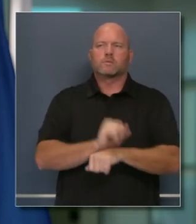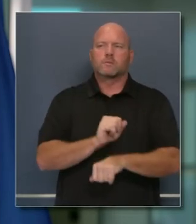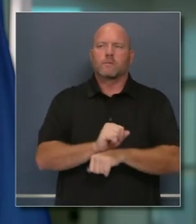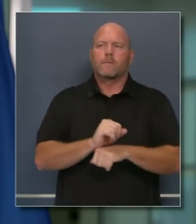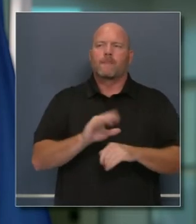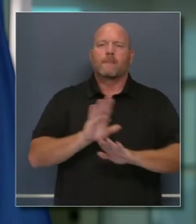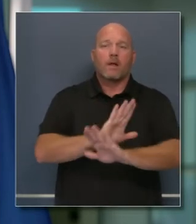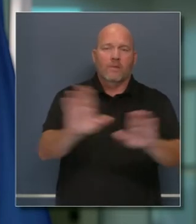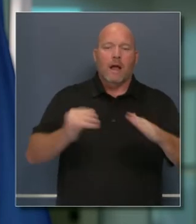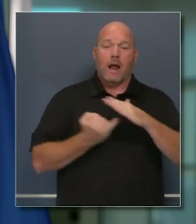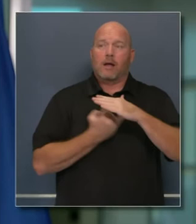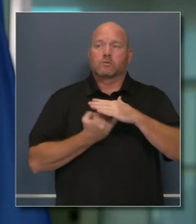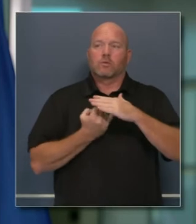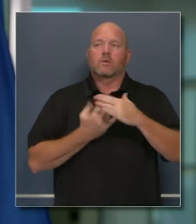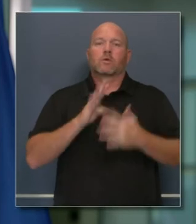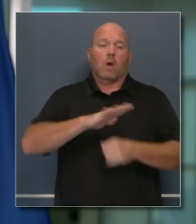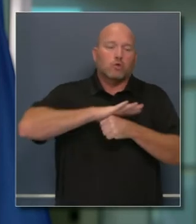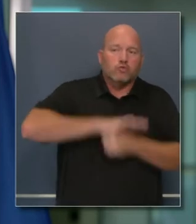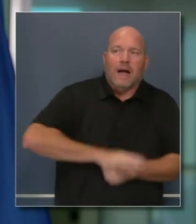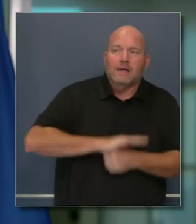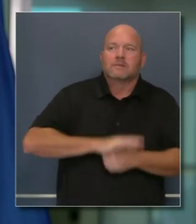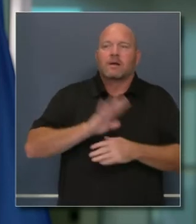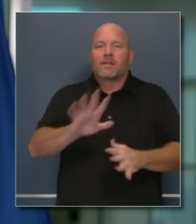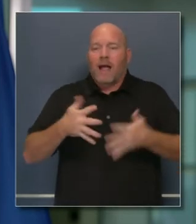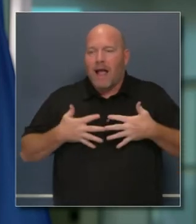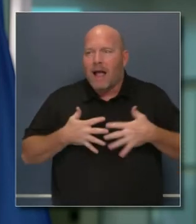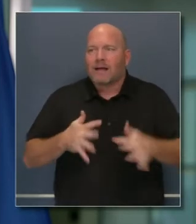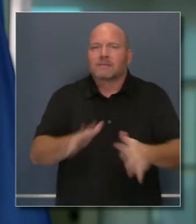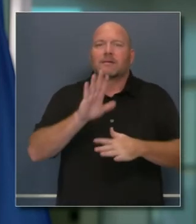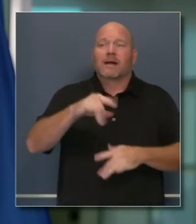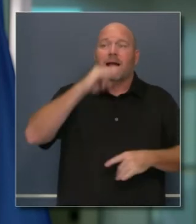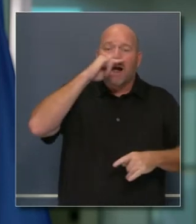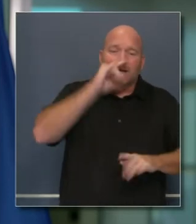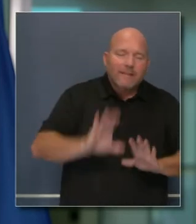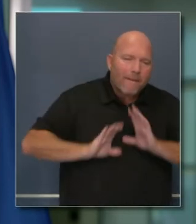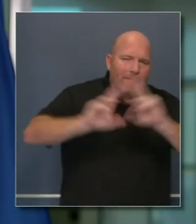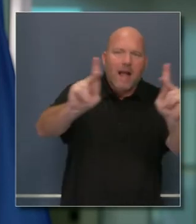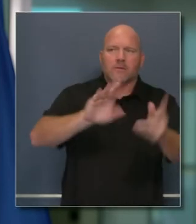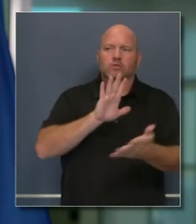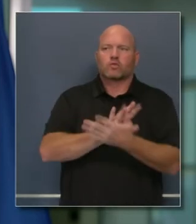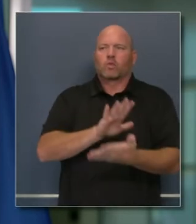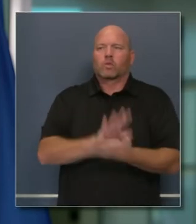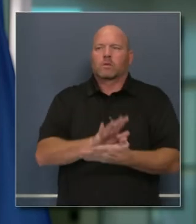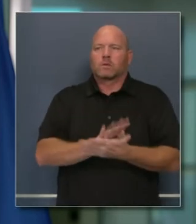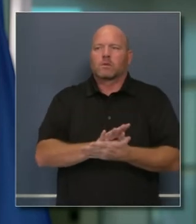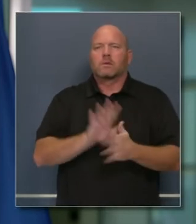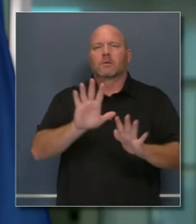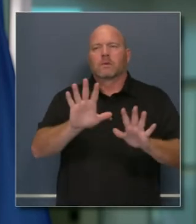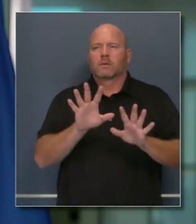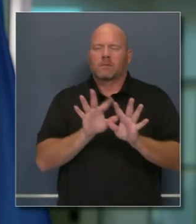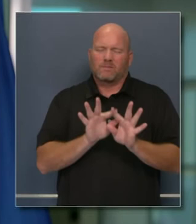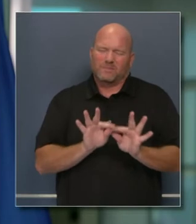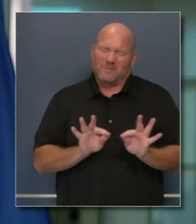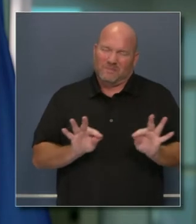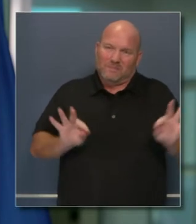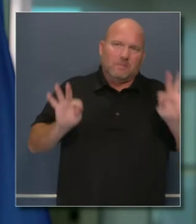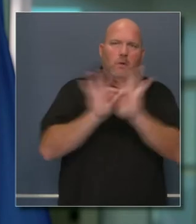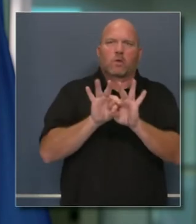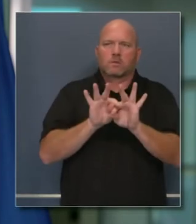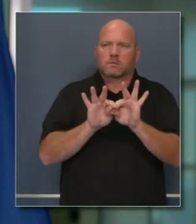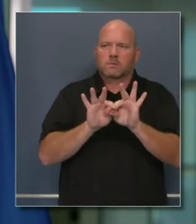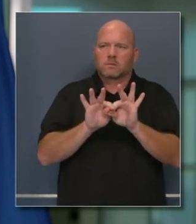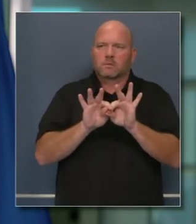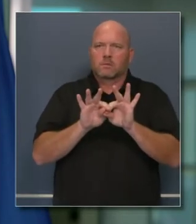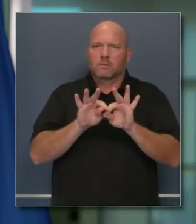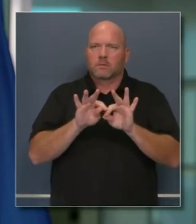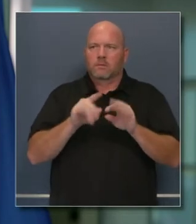vuelva a trabajar y lidiando con el aislamiento, tensión nerviosa de la gente, de estar aislados, volviendo a las escuelas.